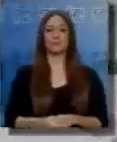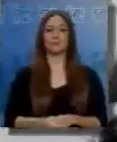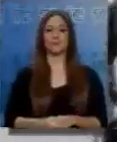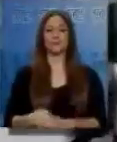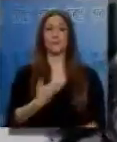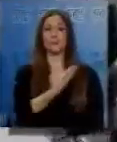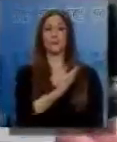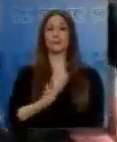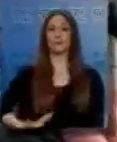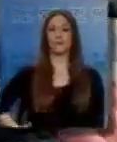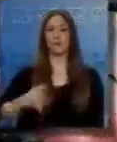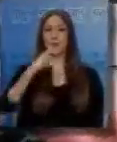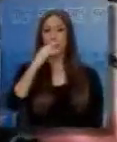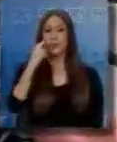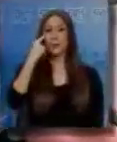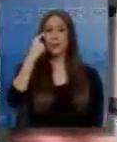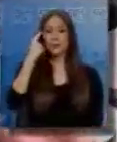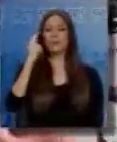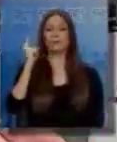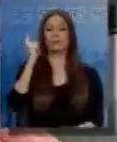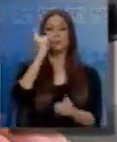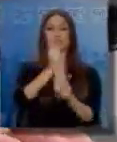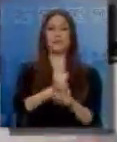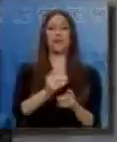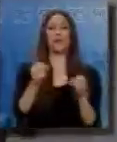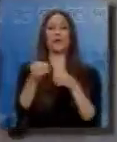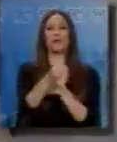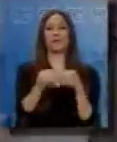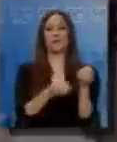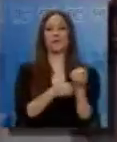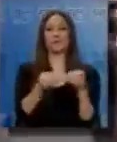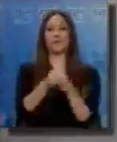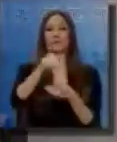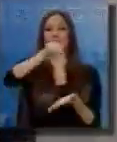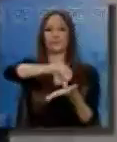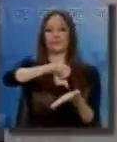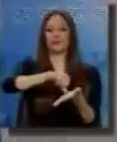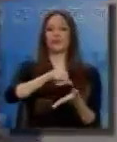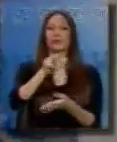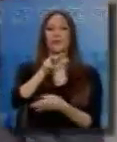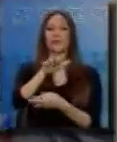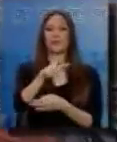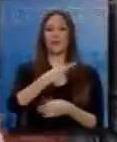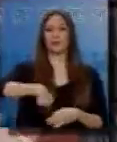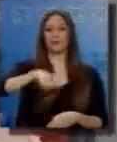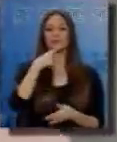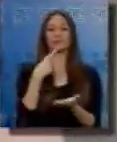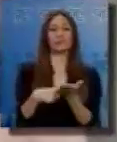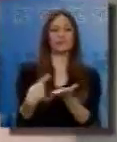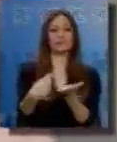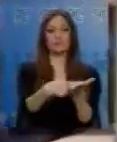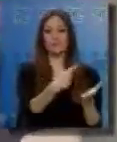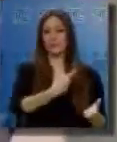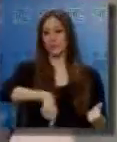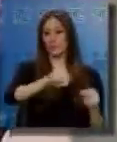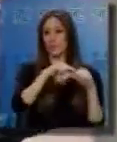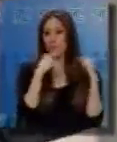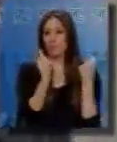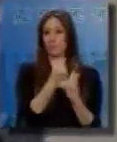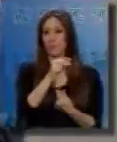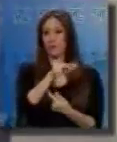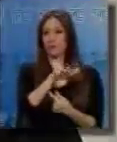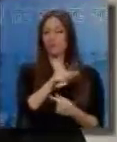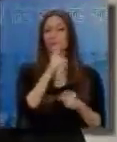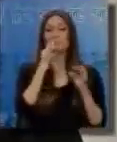El presidente de la República, Rafael Correa, llegó a la sede de Alianza País para liderar la reunión de la Directiva Nacional del Movimiento. Ahí el jefe de